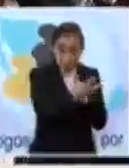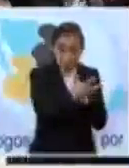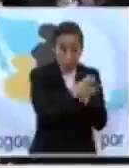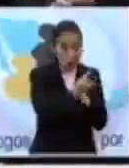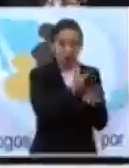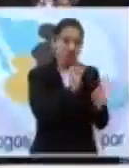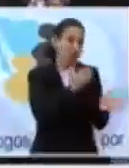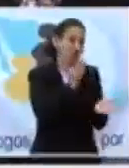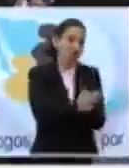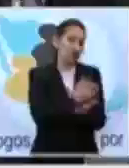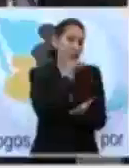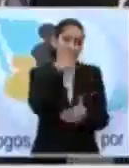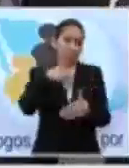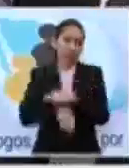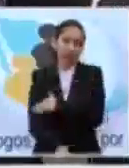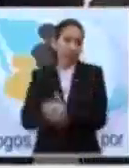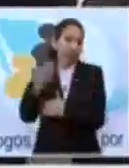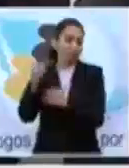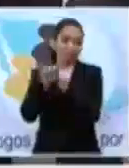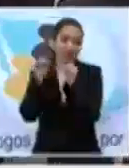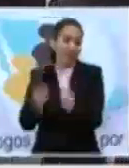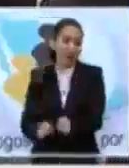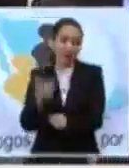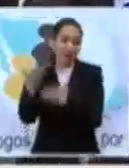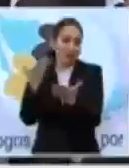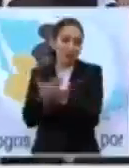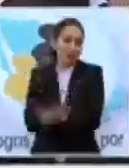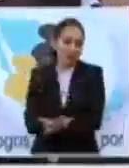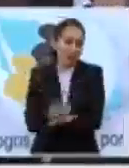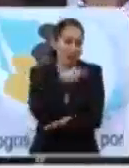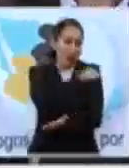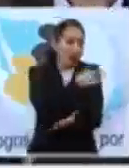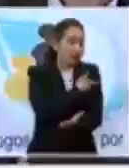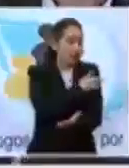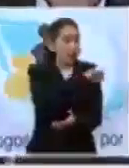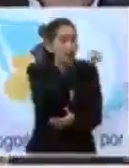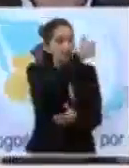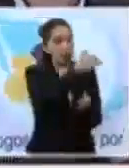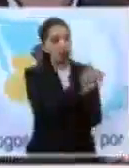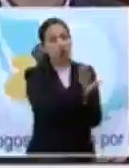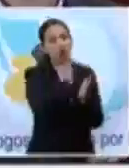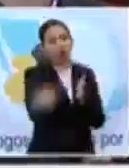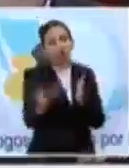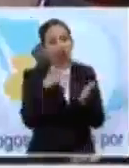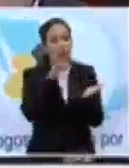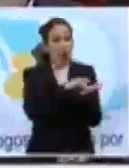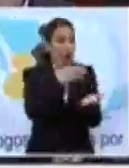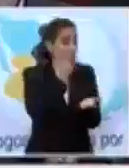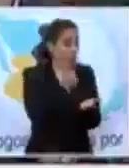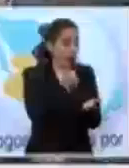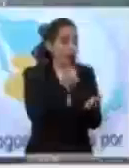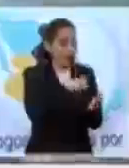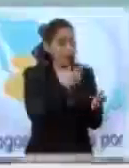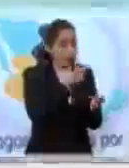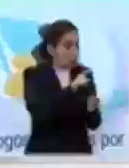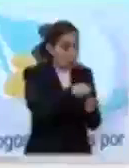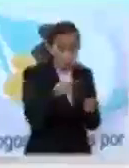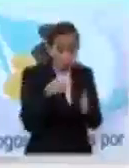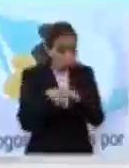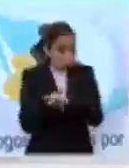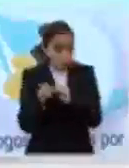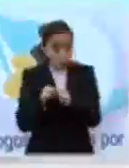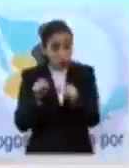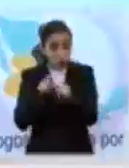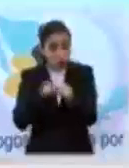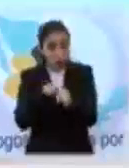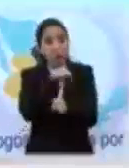formal no cuenta con acceso a ese sistema, y en cambio tiene toda esta dispersión de apoyos que tienen varias características